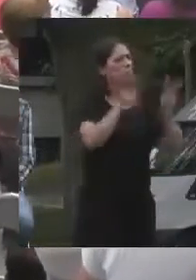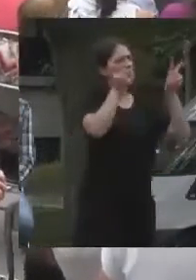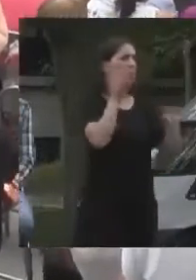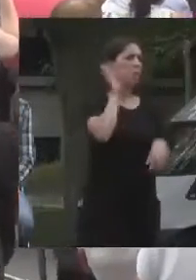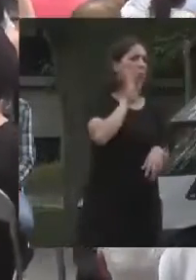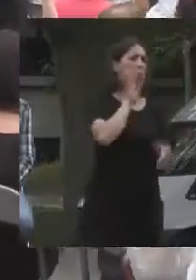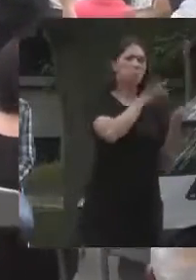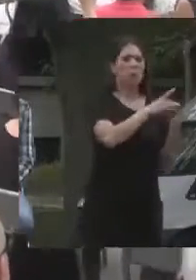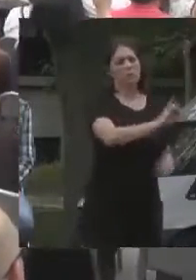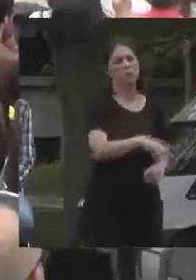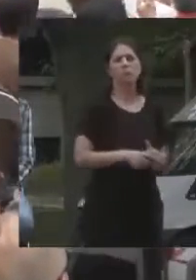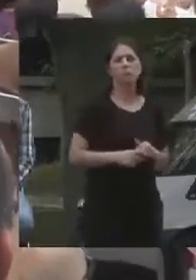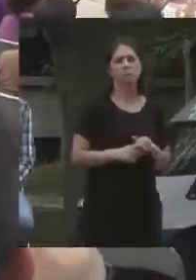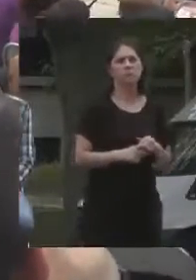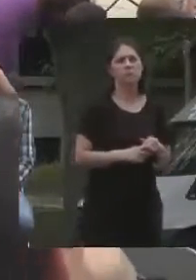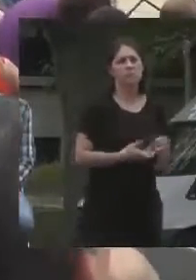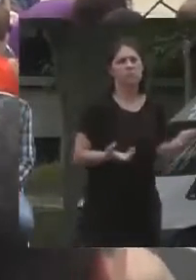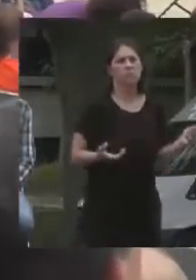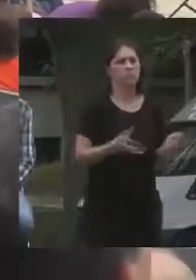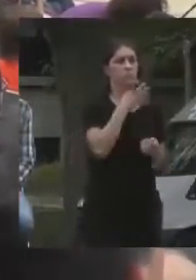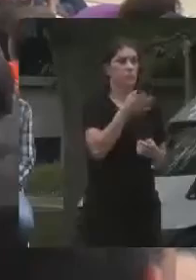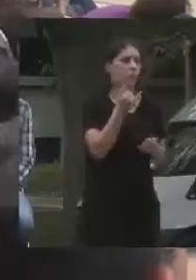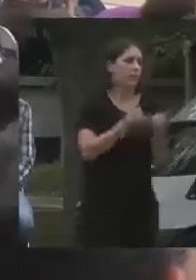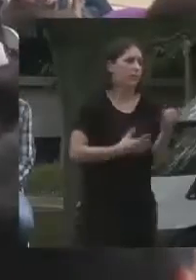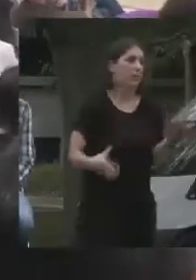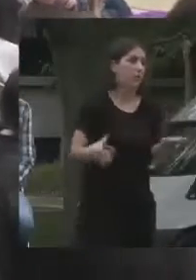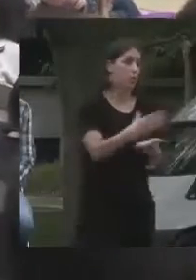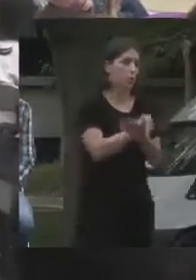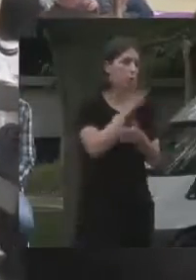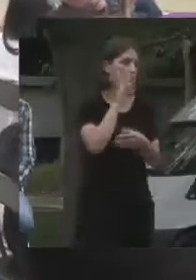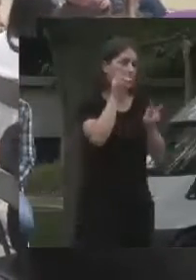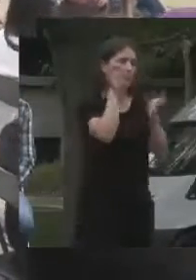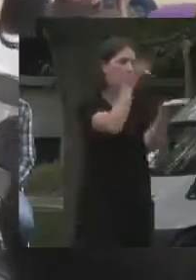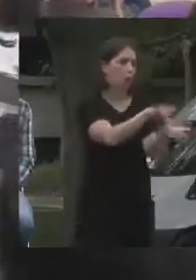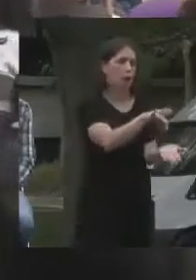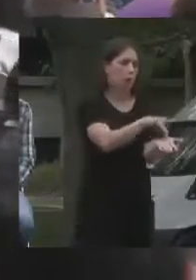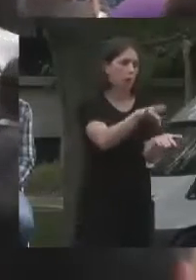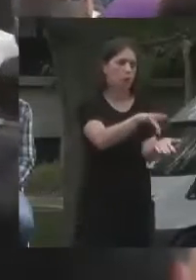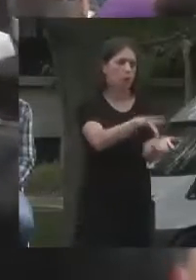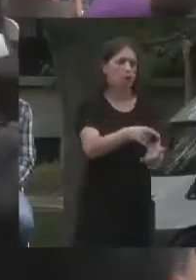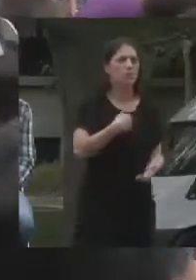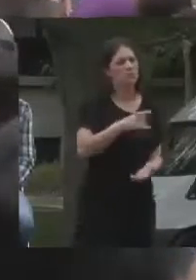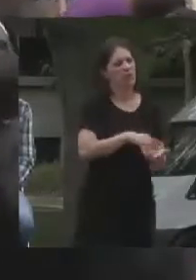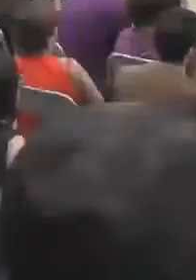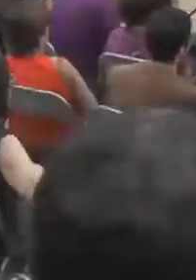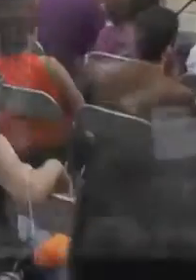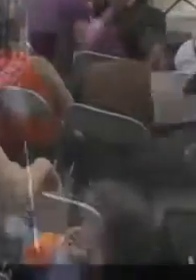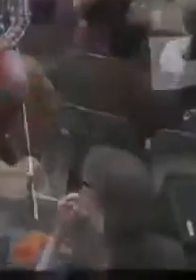corrupción, porque todo Dios vai falar da corrupción, non vou falar eu, vou falar de outra